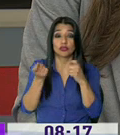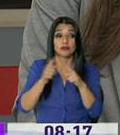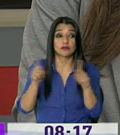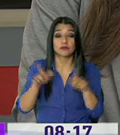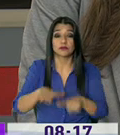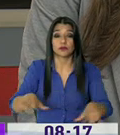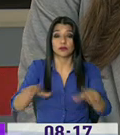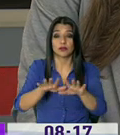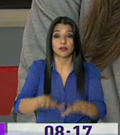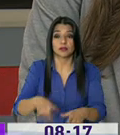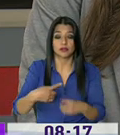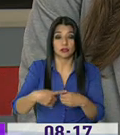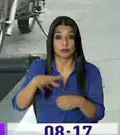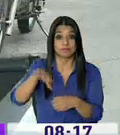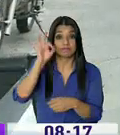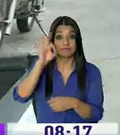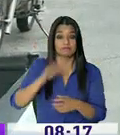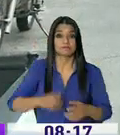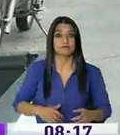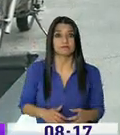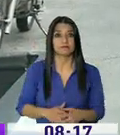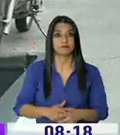del distrito.